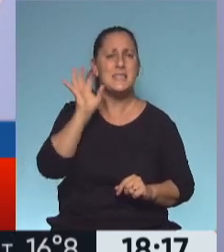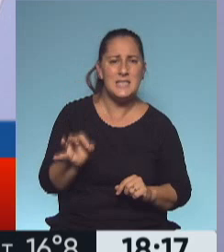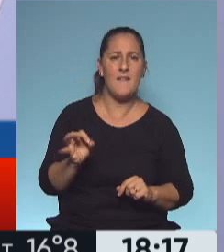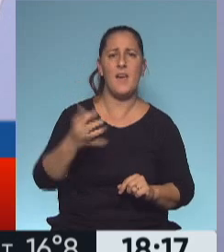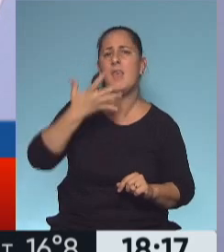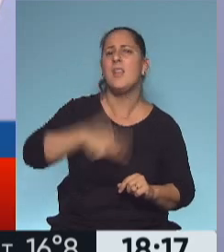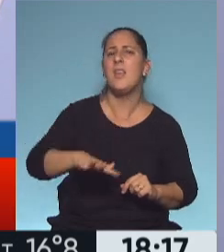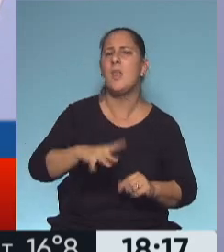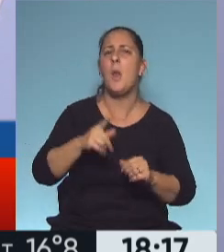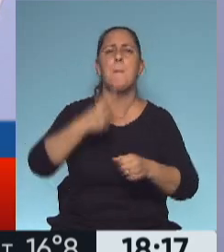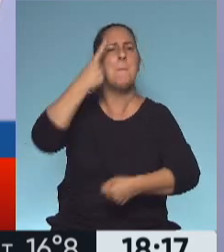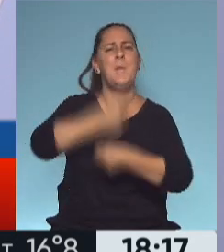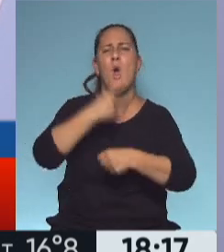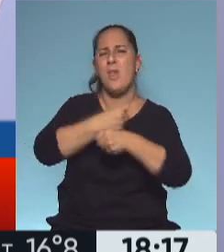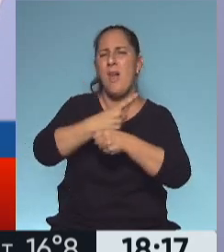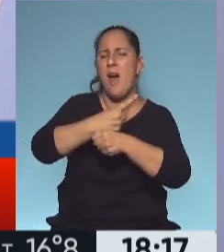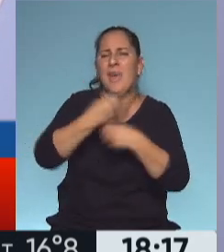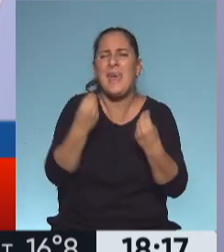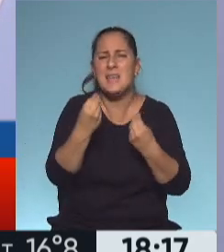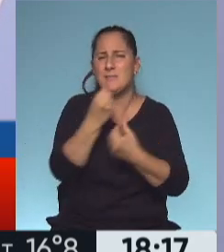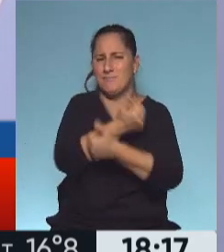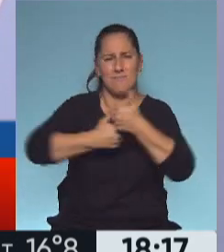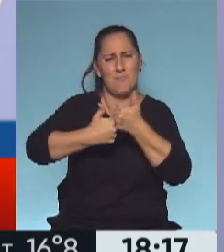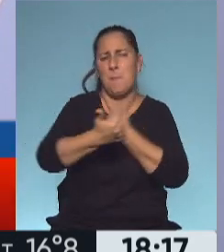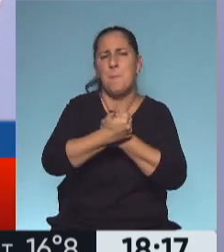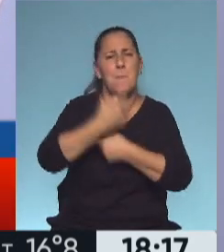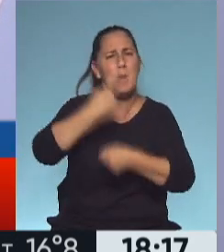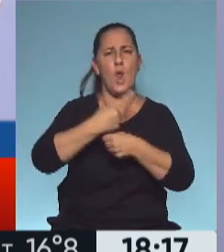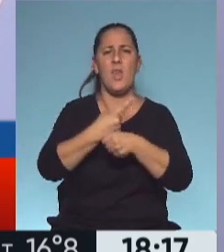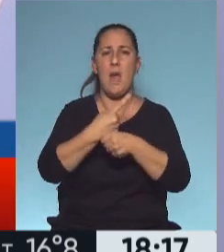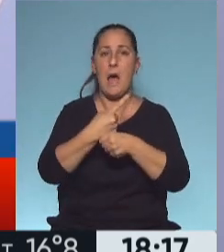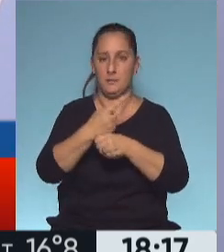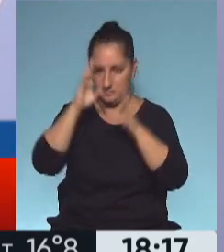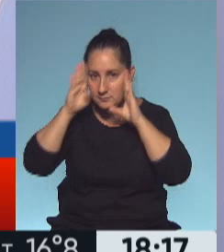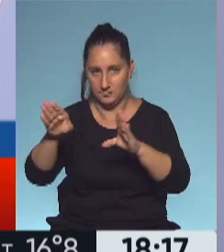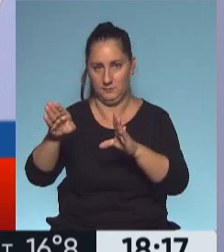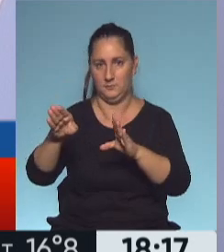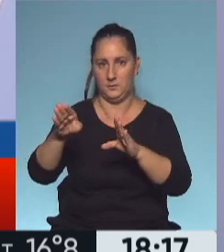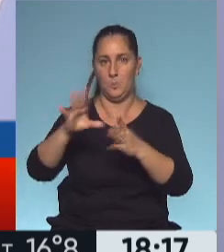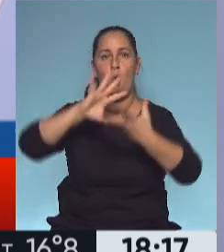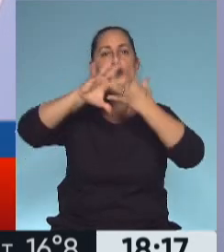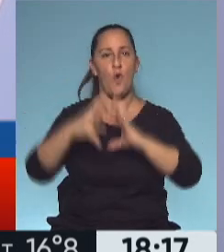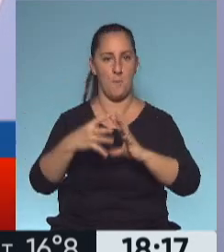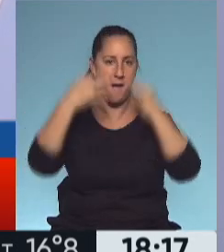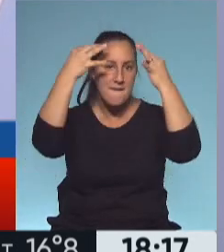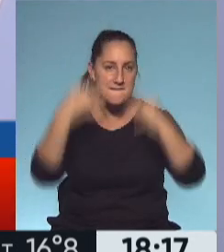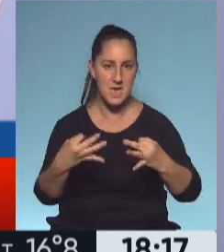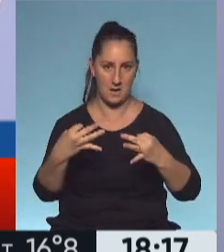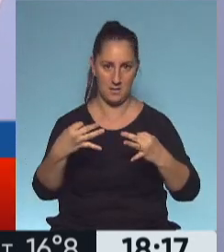cuáles son las prioridades, definir esas prioridades y actuar en consecuencia, pero de una forma